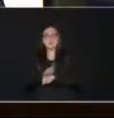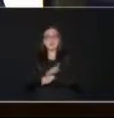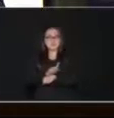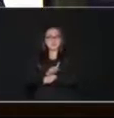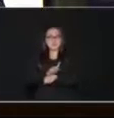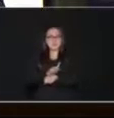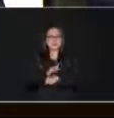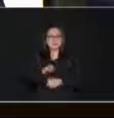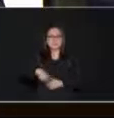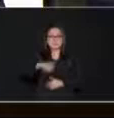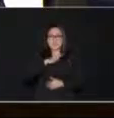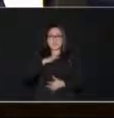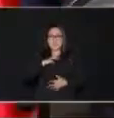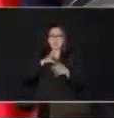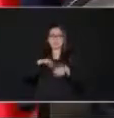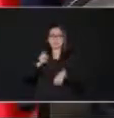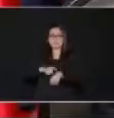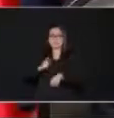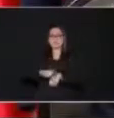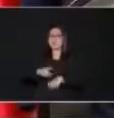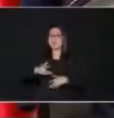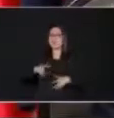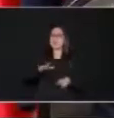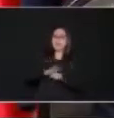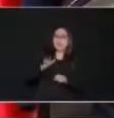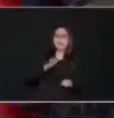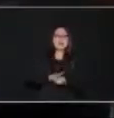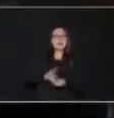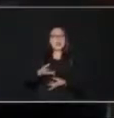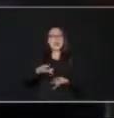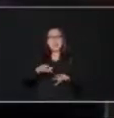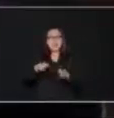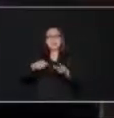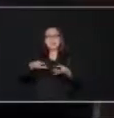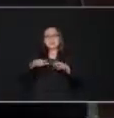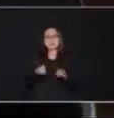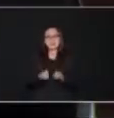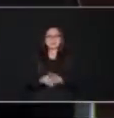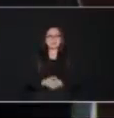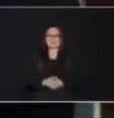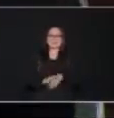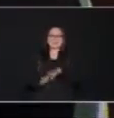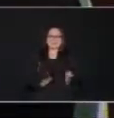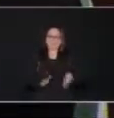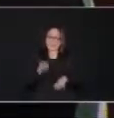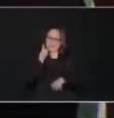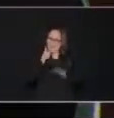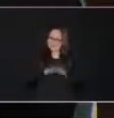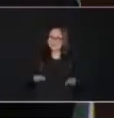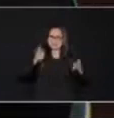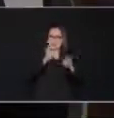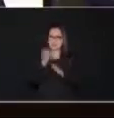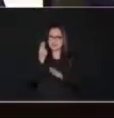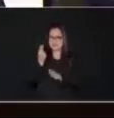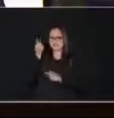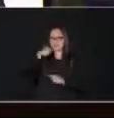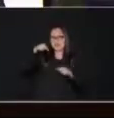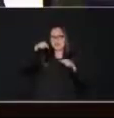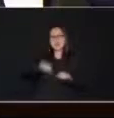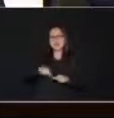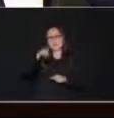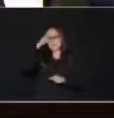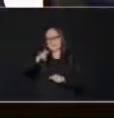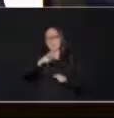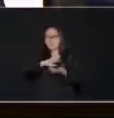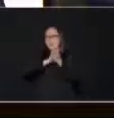polémicos respecto a la gasolina y el tema de la reelección. La reelección. La no reelección. Ya todo lo demás,